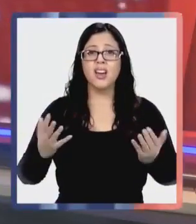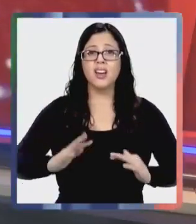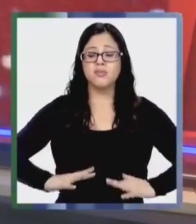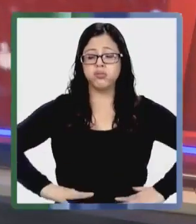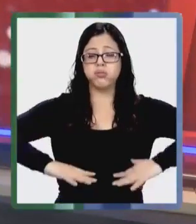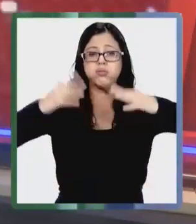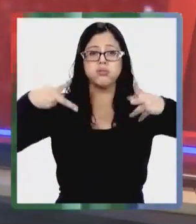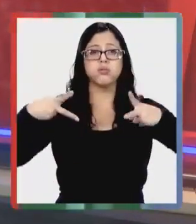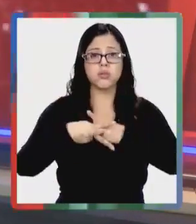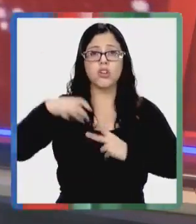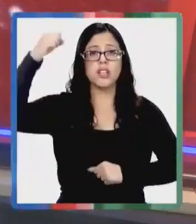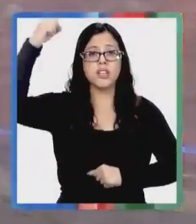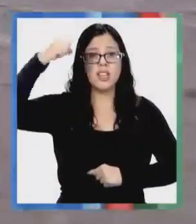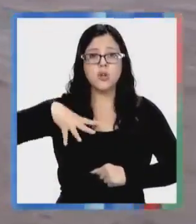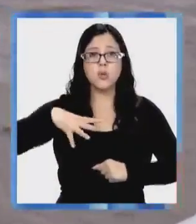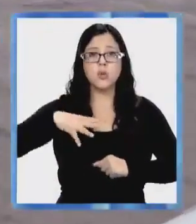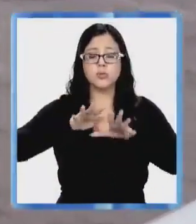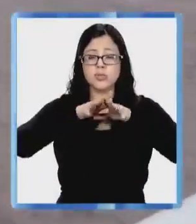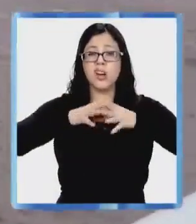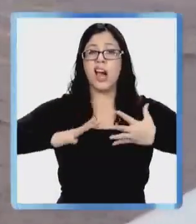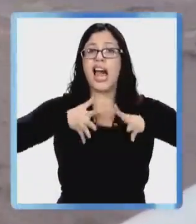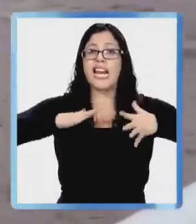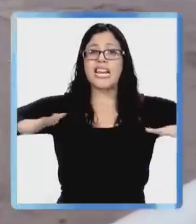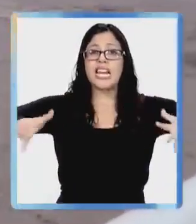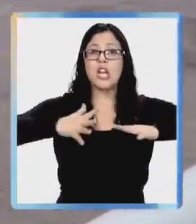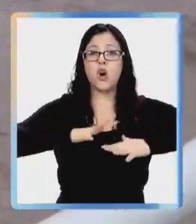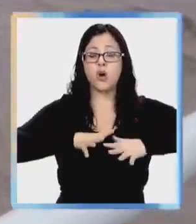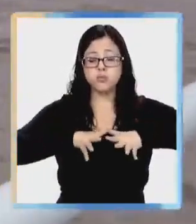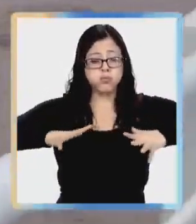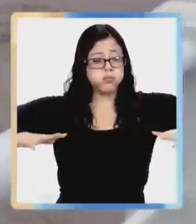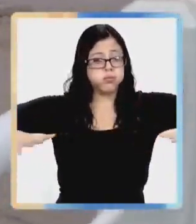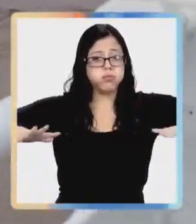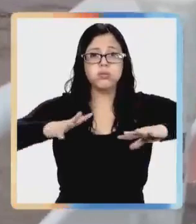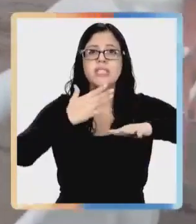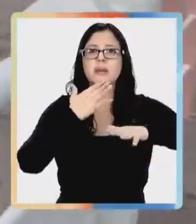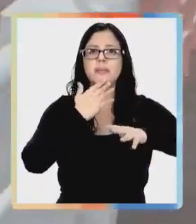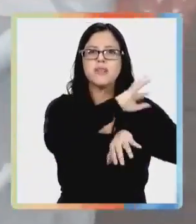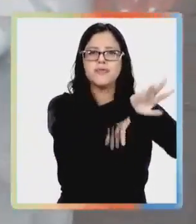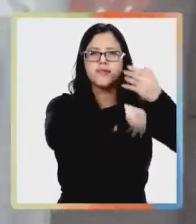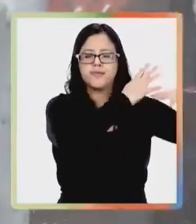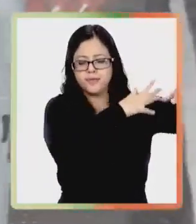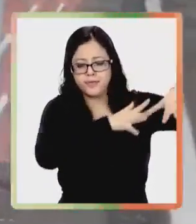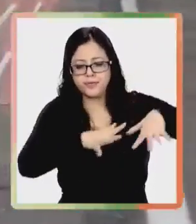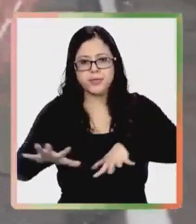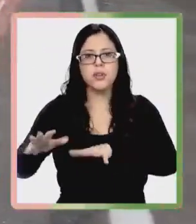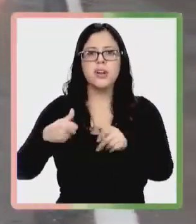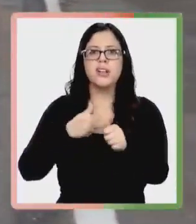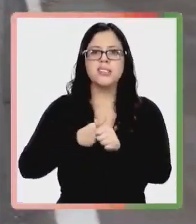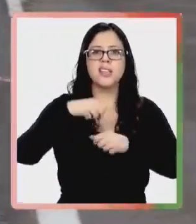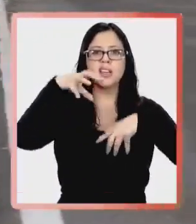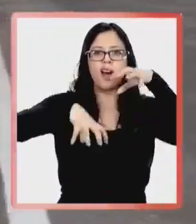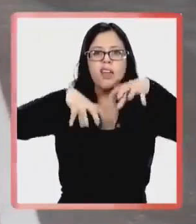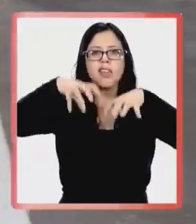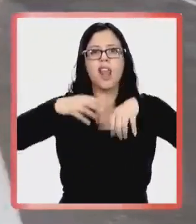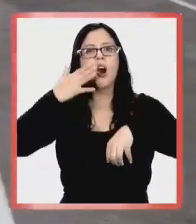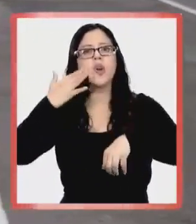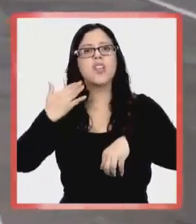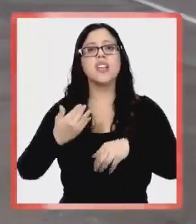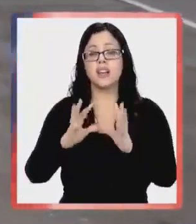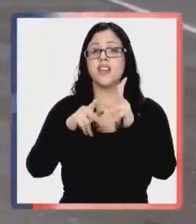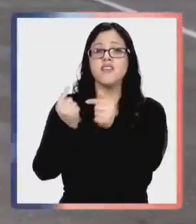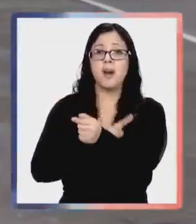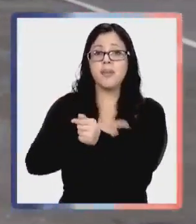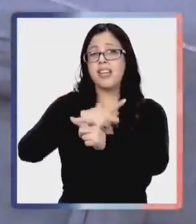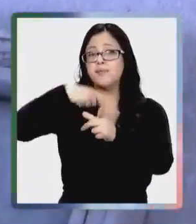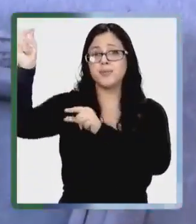que dejaron anegamientos, cortes de energía eléctrica, desbordes de ríos y desplazamiento de tierras en sectores cordilleranos. Vimos familias que debieron